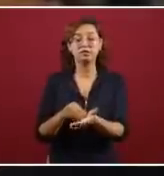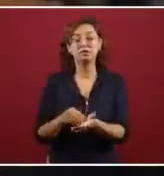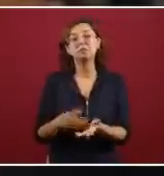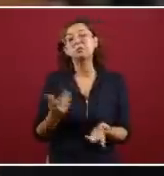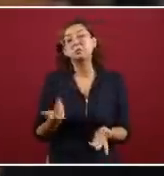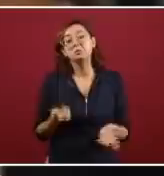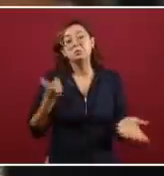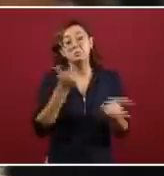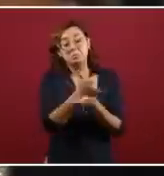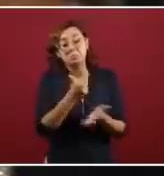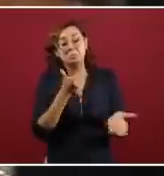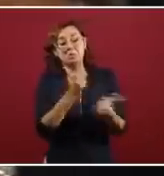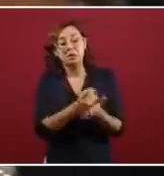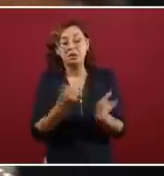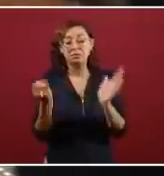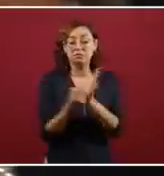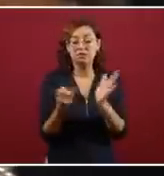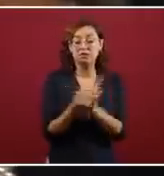del FOBAPROA.